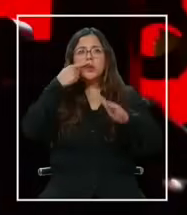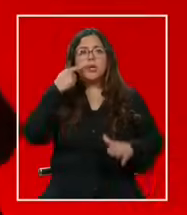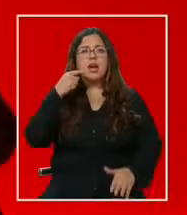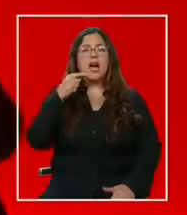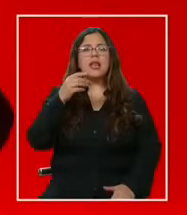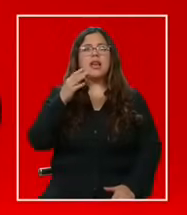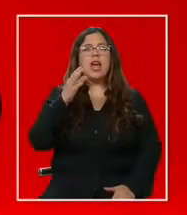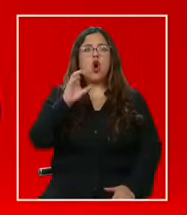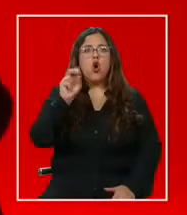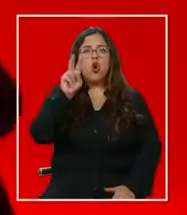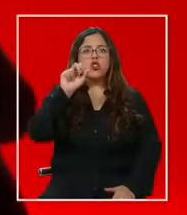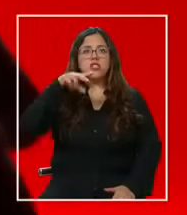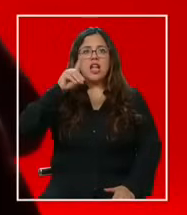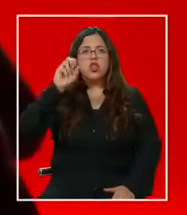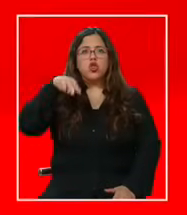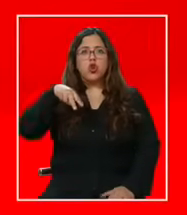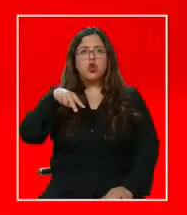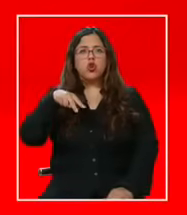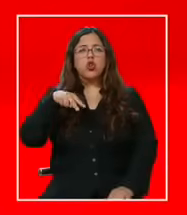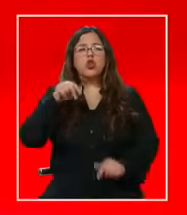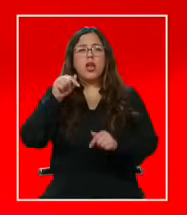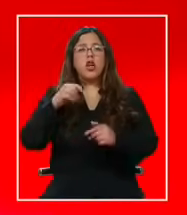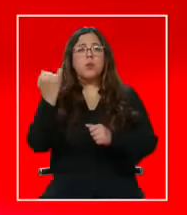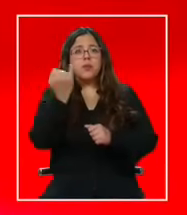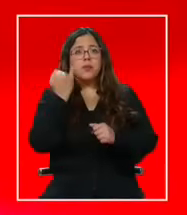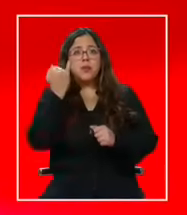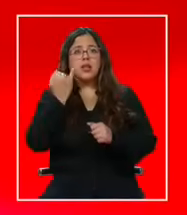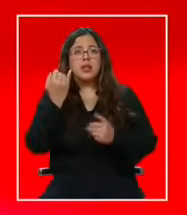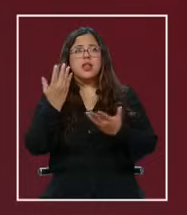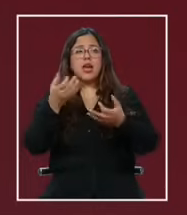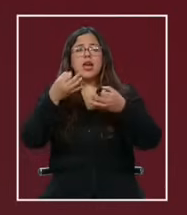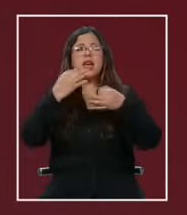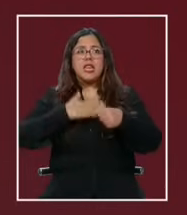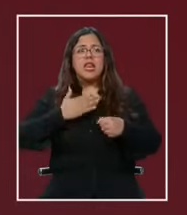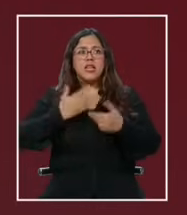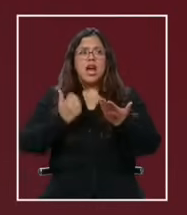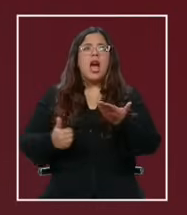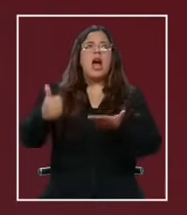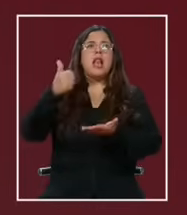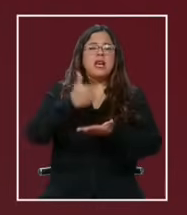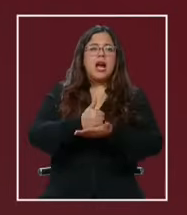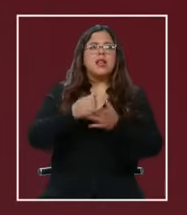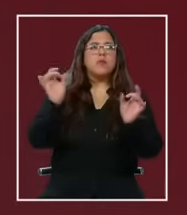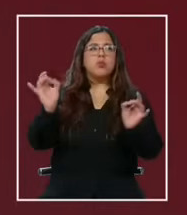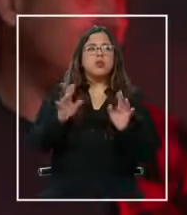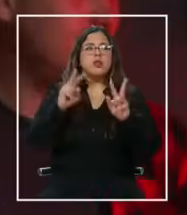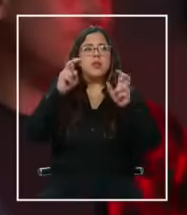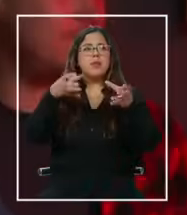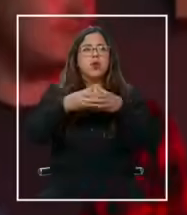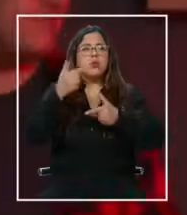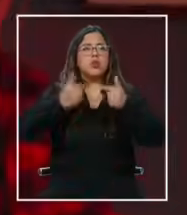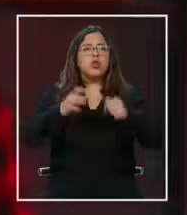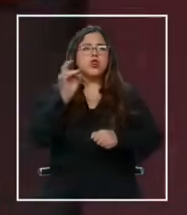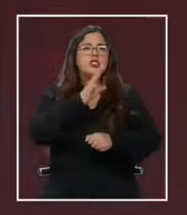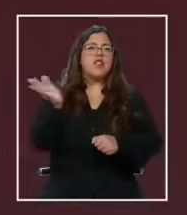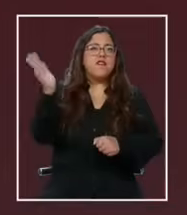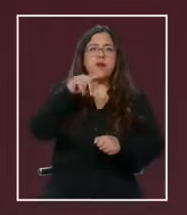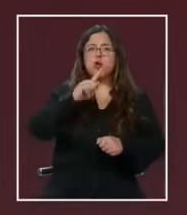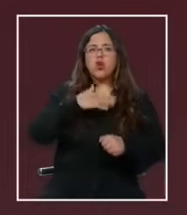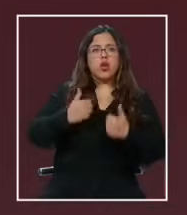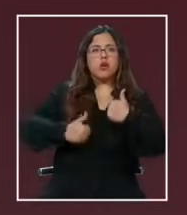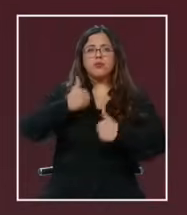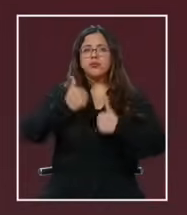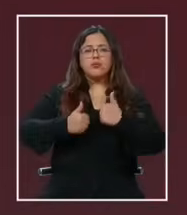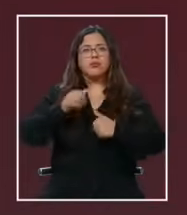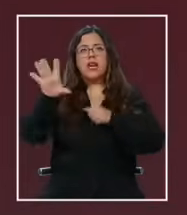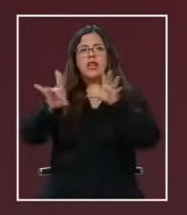Felipe osanda al sillón municipal tensionando con su opción a Chile vamos osanda en la